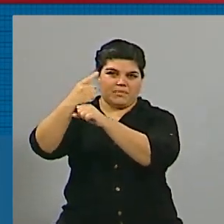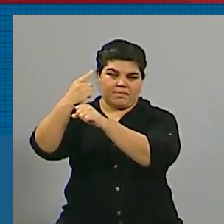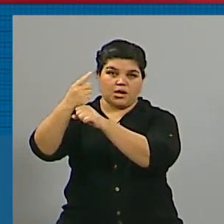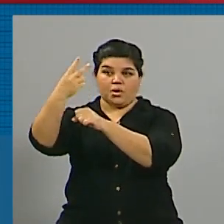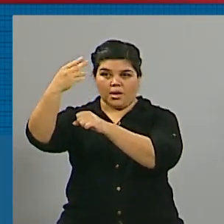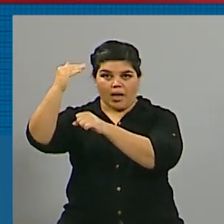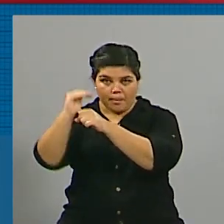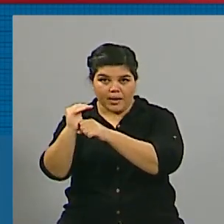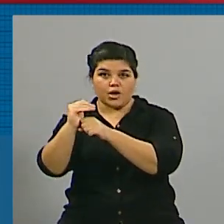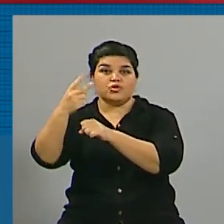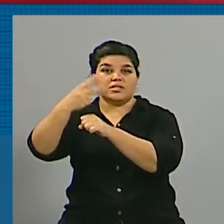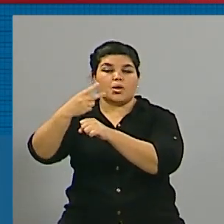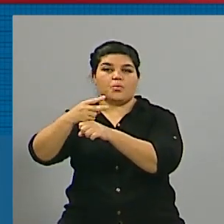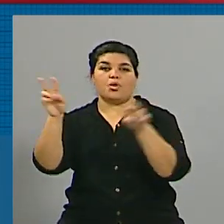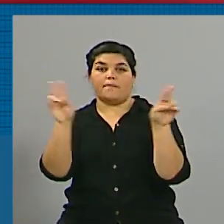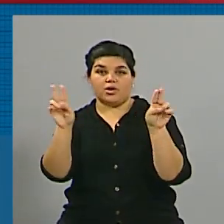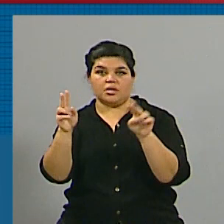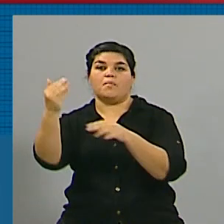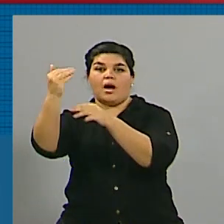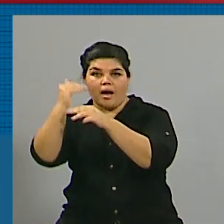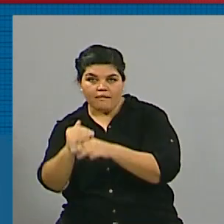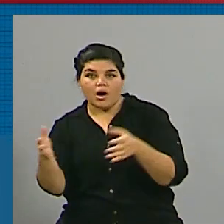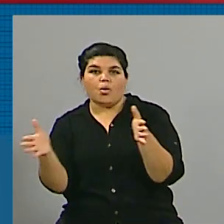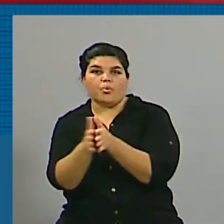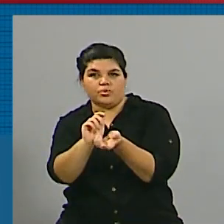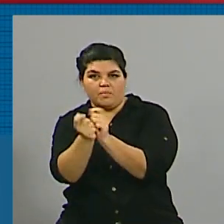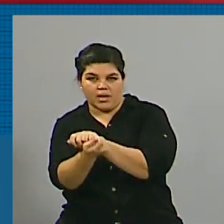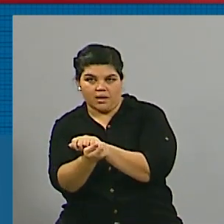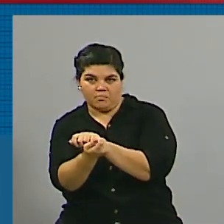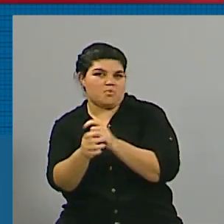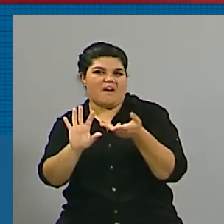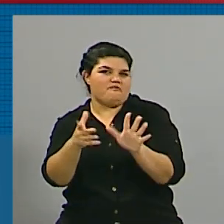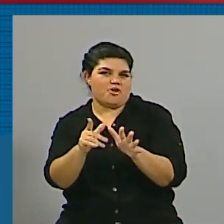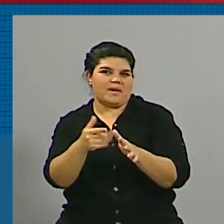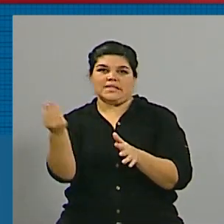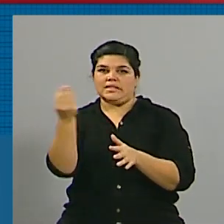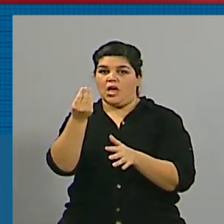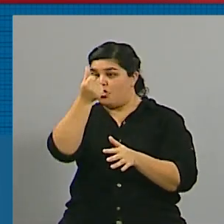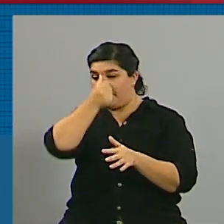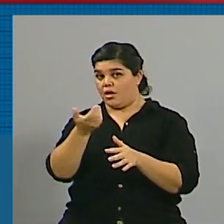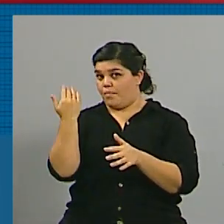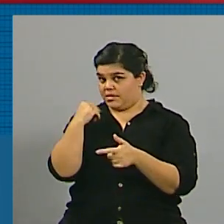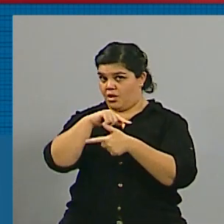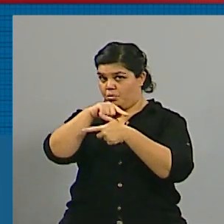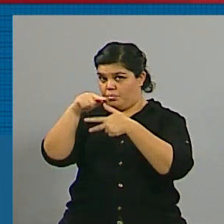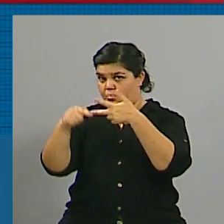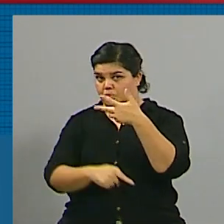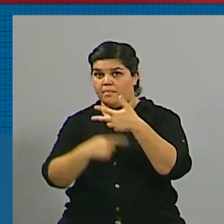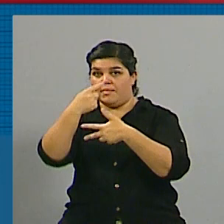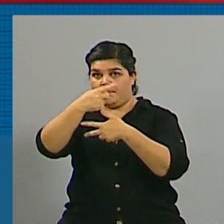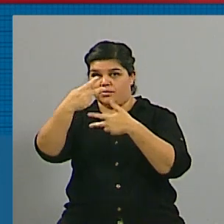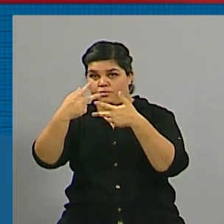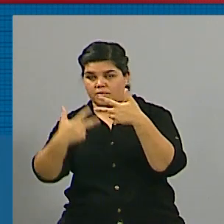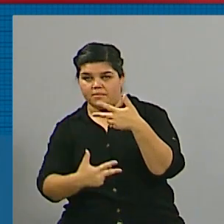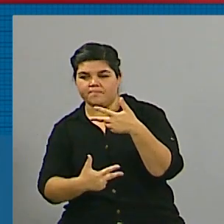más abajo Juntos por el Cambio. Ese era el panorama del fin de semana. Frente a esa posibilidad y a un escenario en el cual